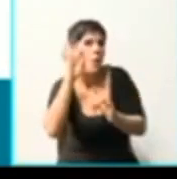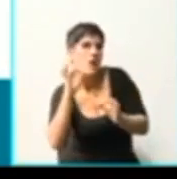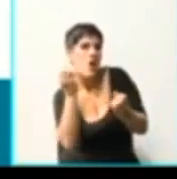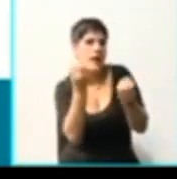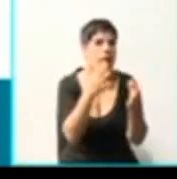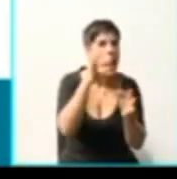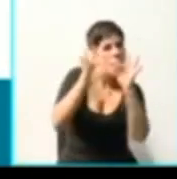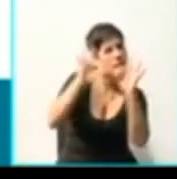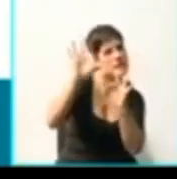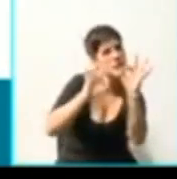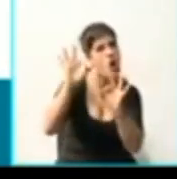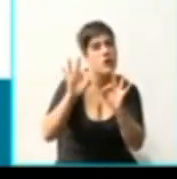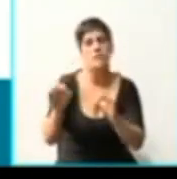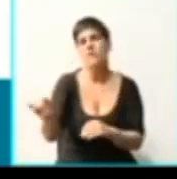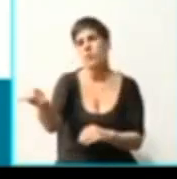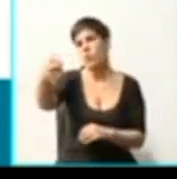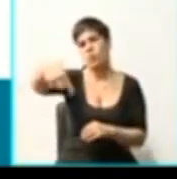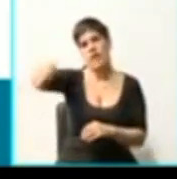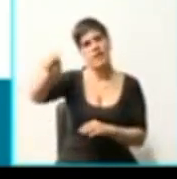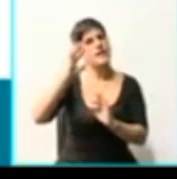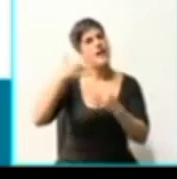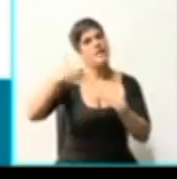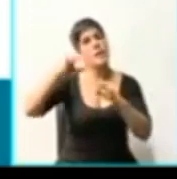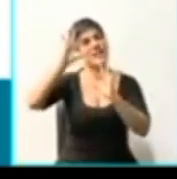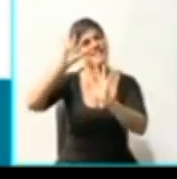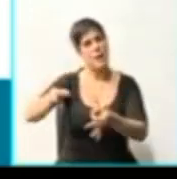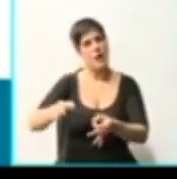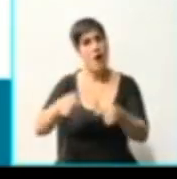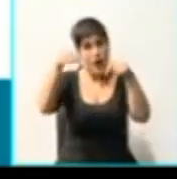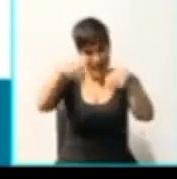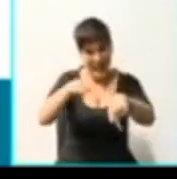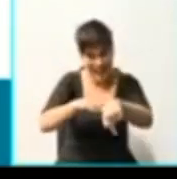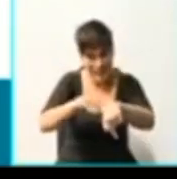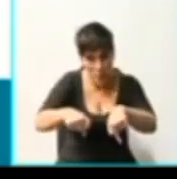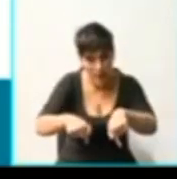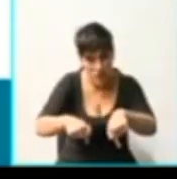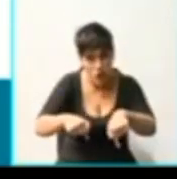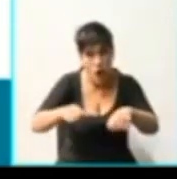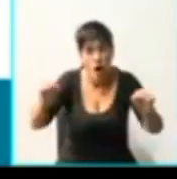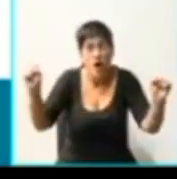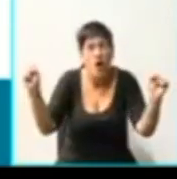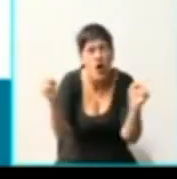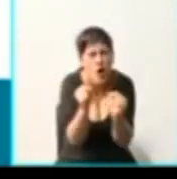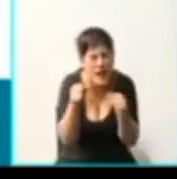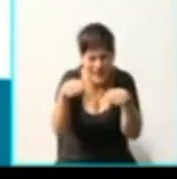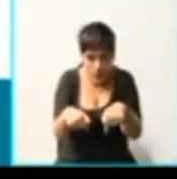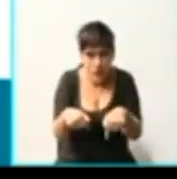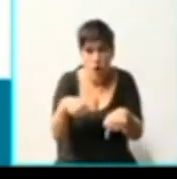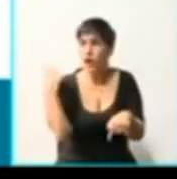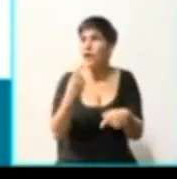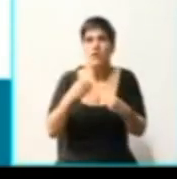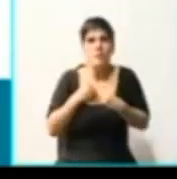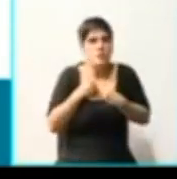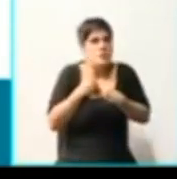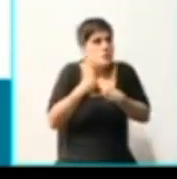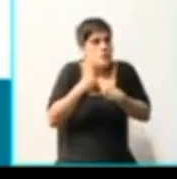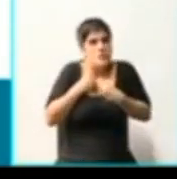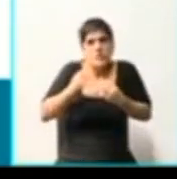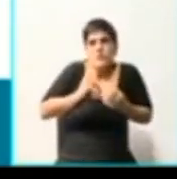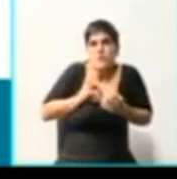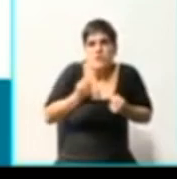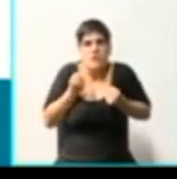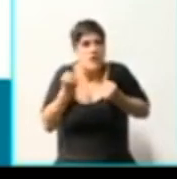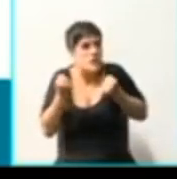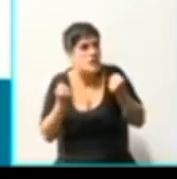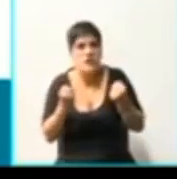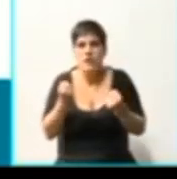deberían saber que traer este debate en medio de una ola polar donde está toda la ciudad de Buenos Aires muy sensibilizada por cómo